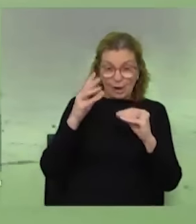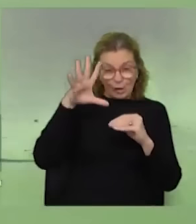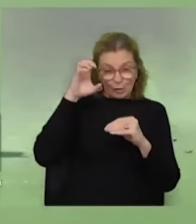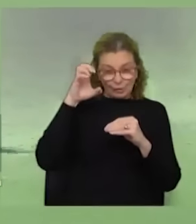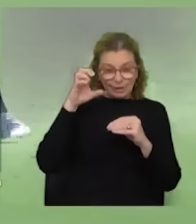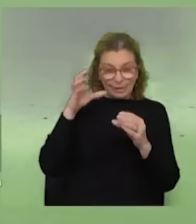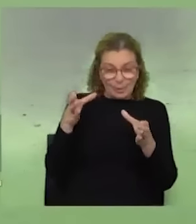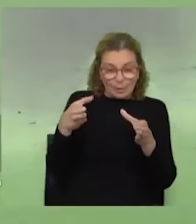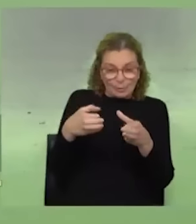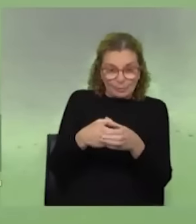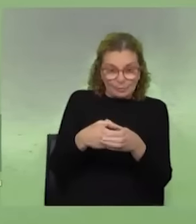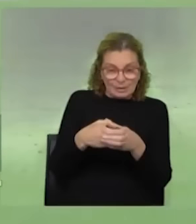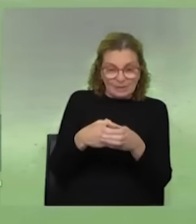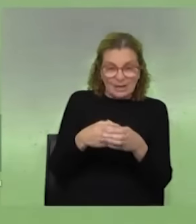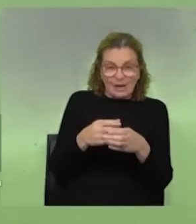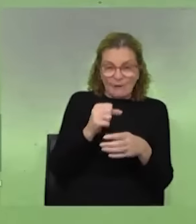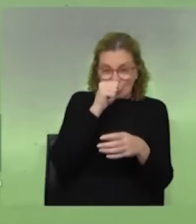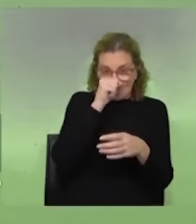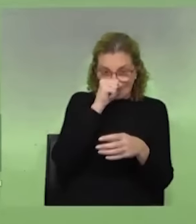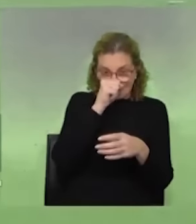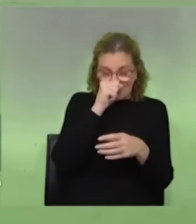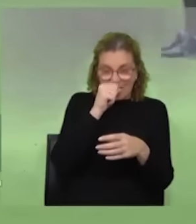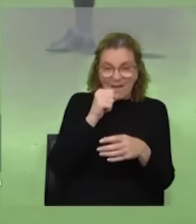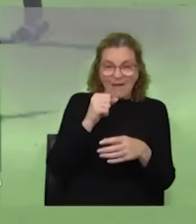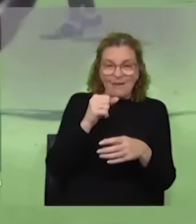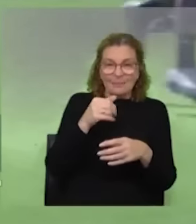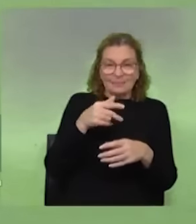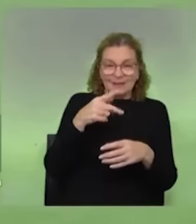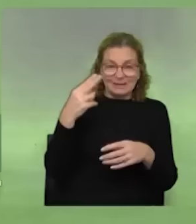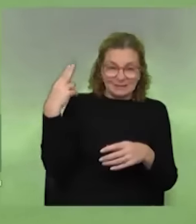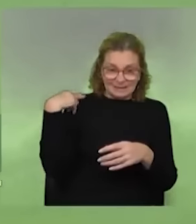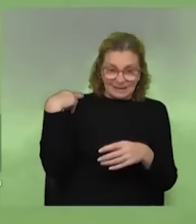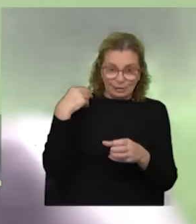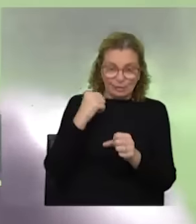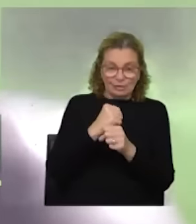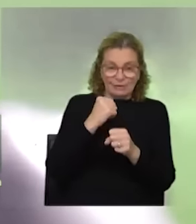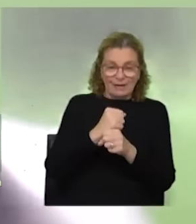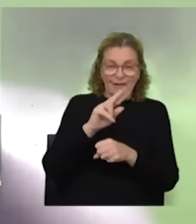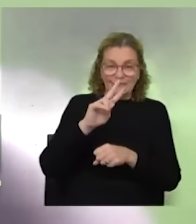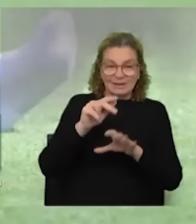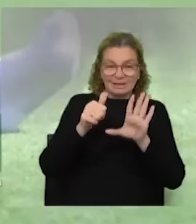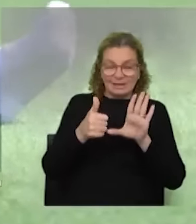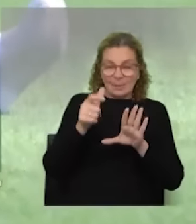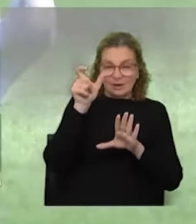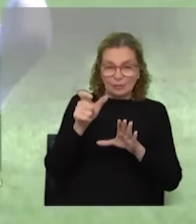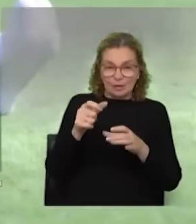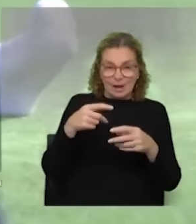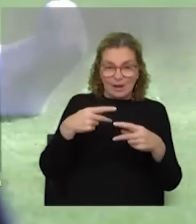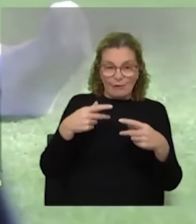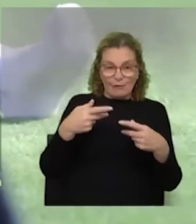en Palm Beach en el estado de Florida donde el técnico Marcelo biels trabaja con 26 futbolistas